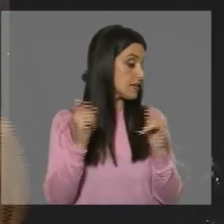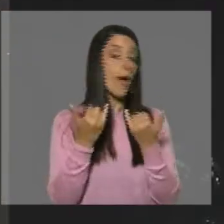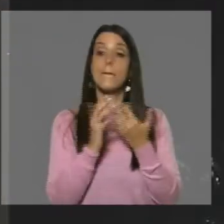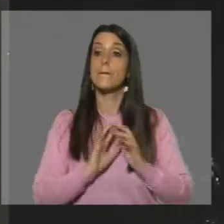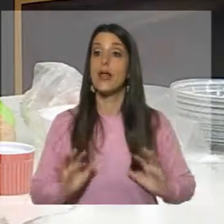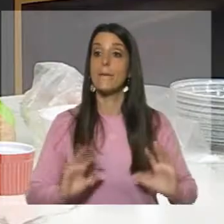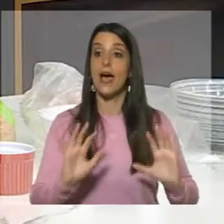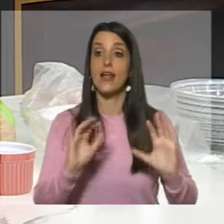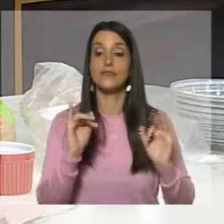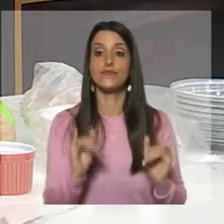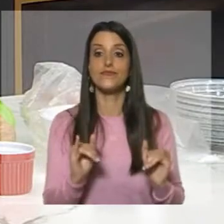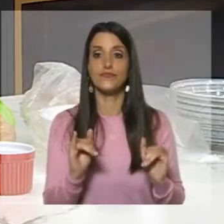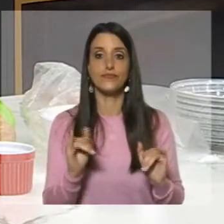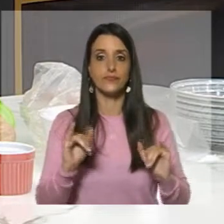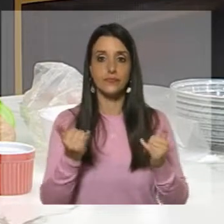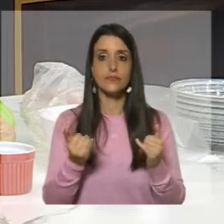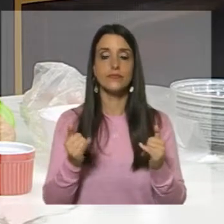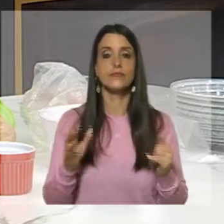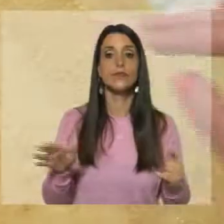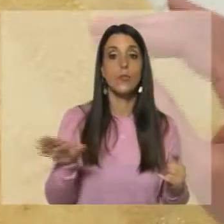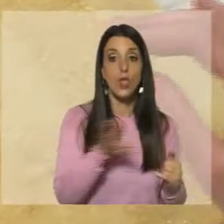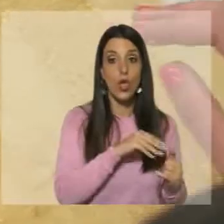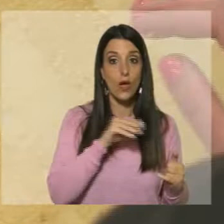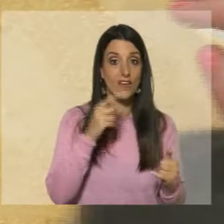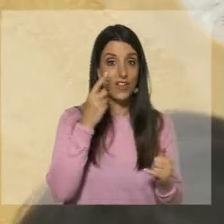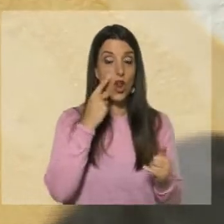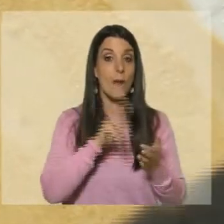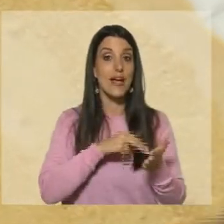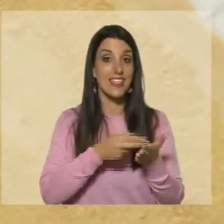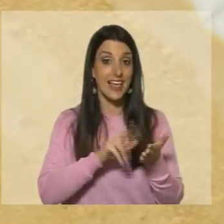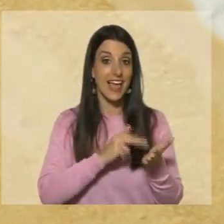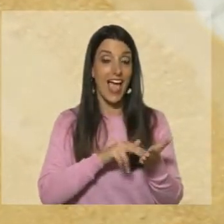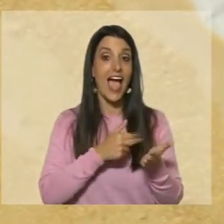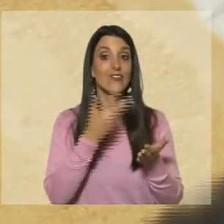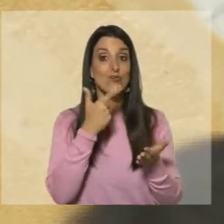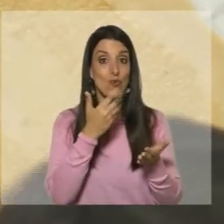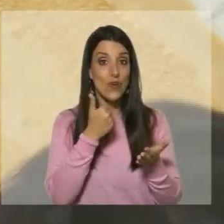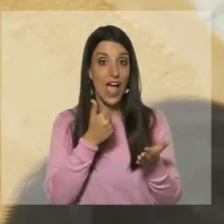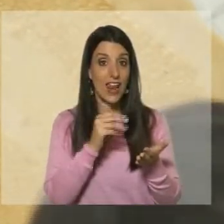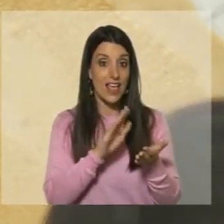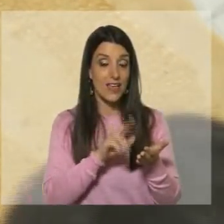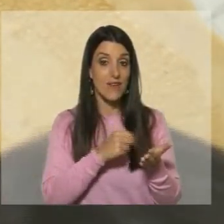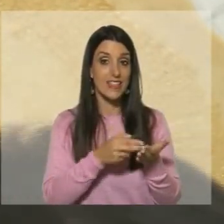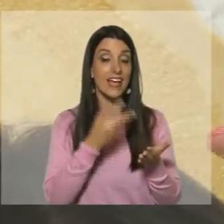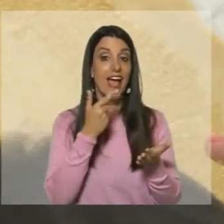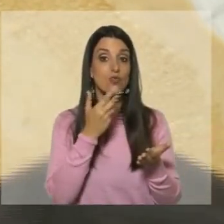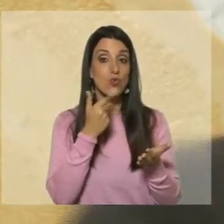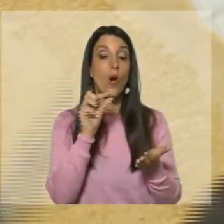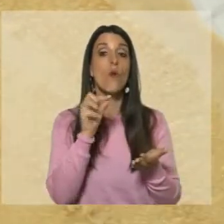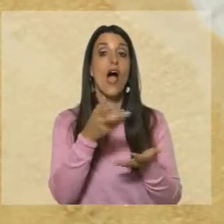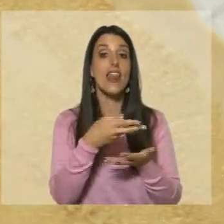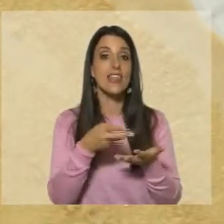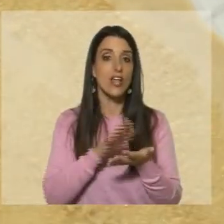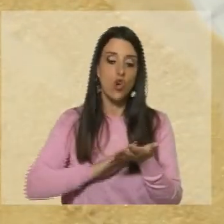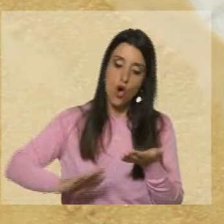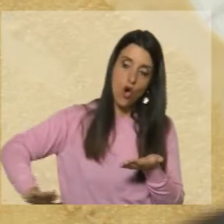Preparando yo, esta rosca. Exacto, yo expandí bien esa mezcla que hicimos como si fuera un pan con manteca. Sí, ¿viste? ¿Te exacto. Acordás que habíamos mezclado manteca con azúcar y un poquito de harina? Lo